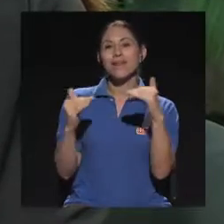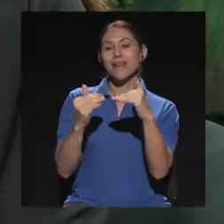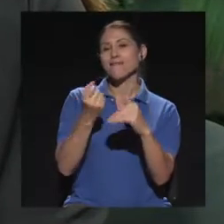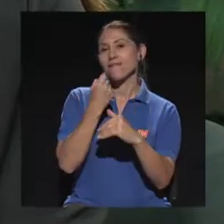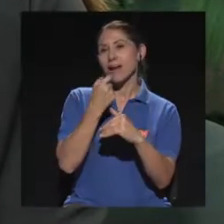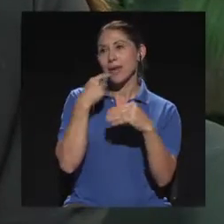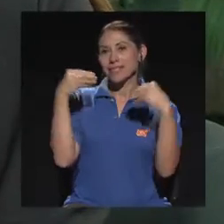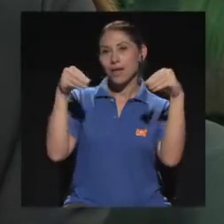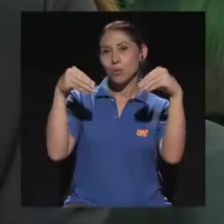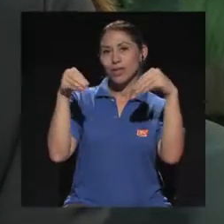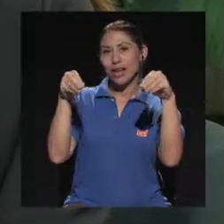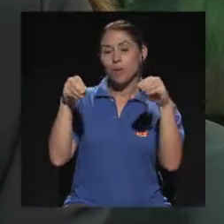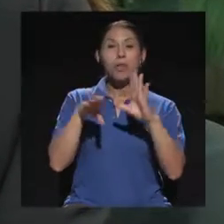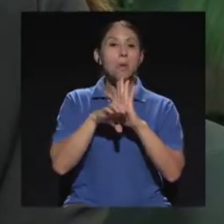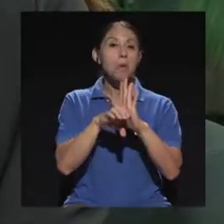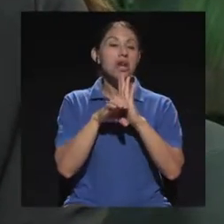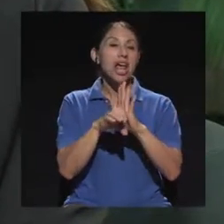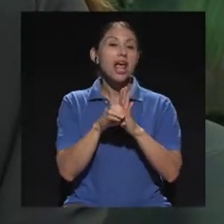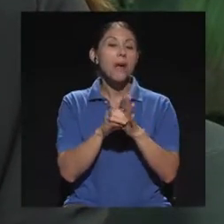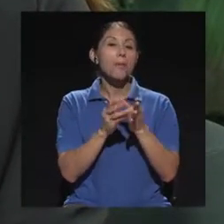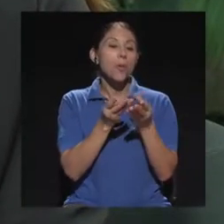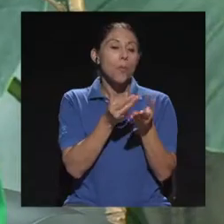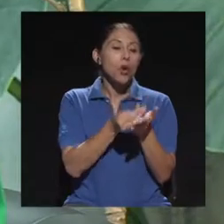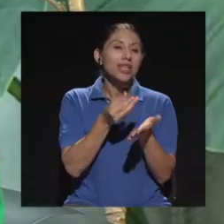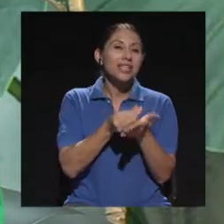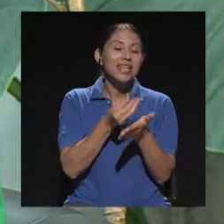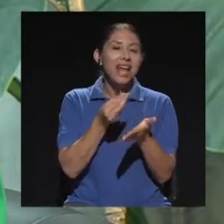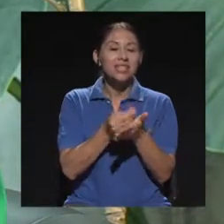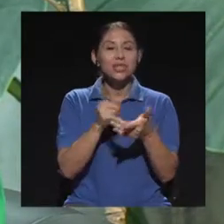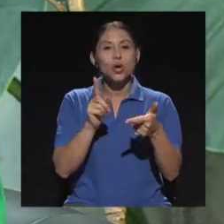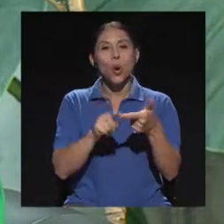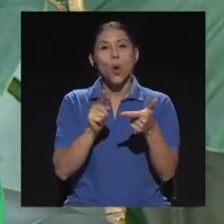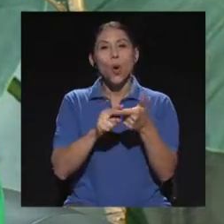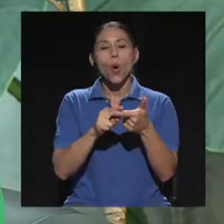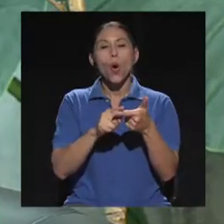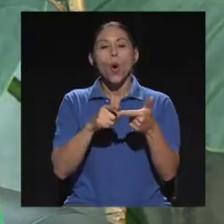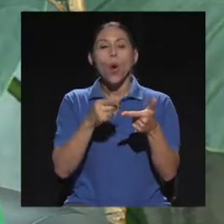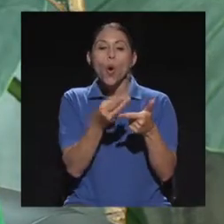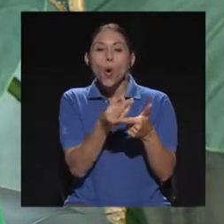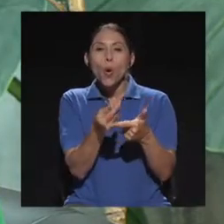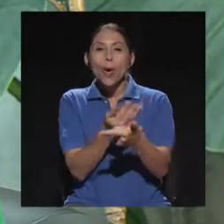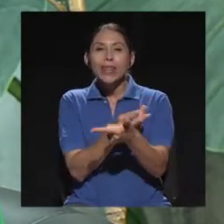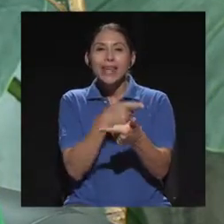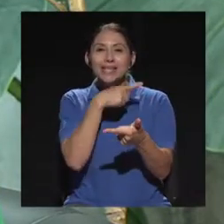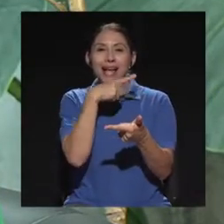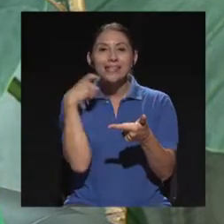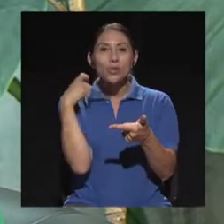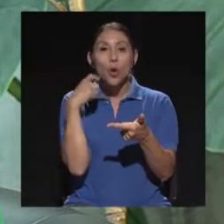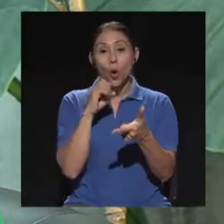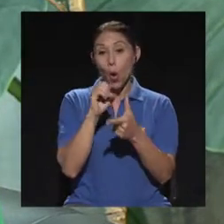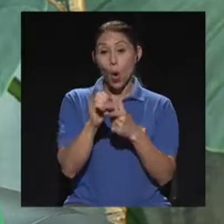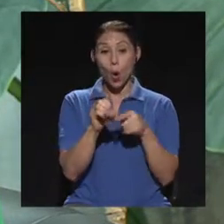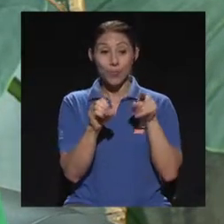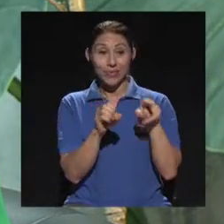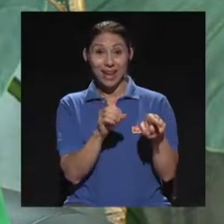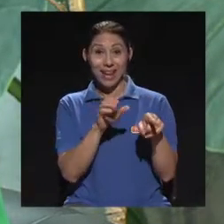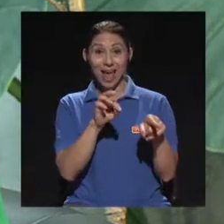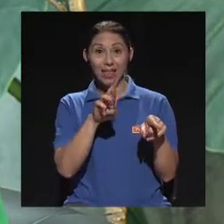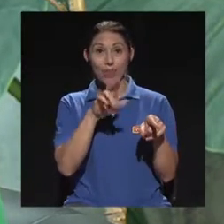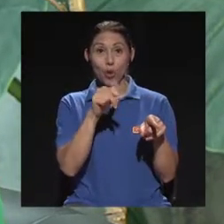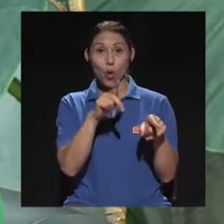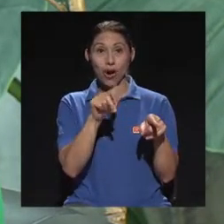un producto natural por destilación, por desecación, cogiendo la droga vegetal,